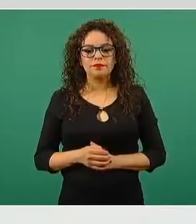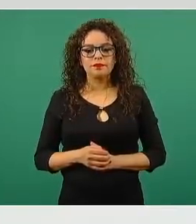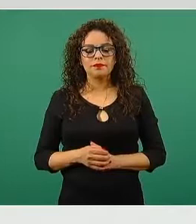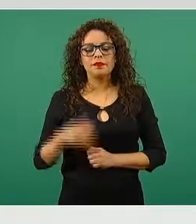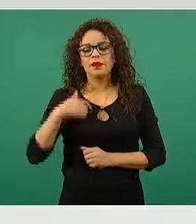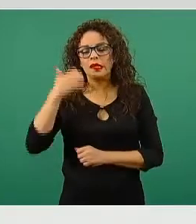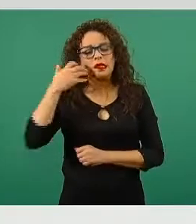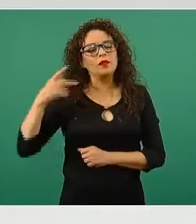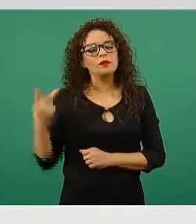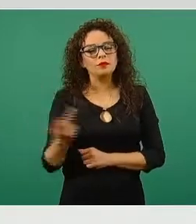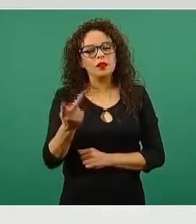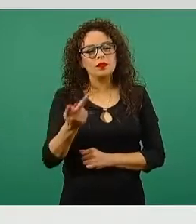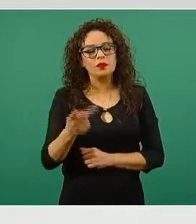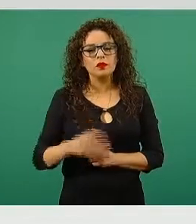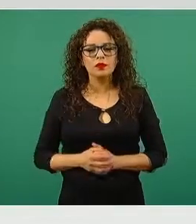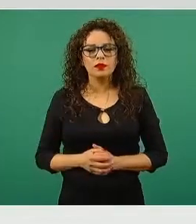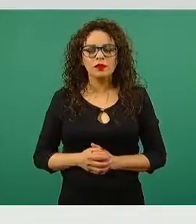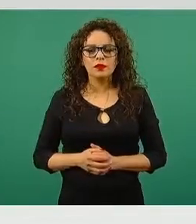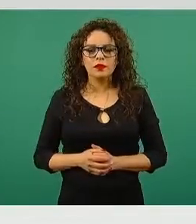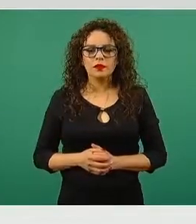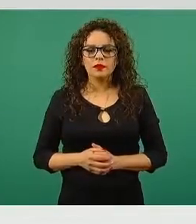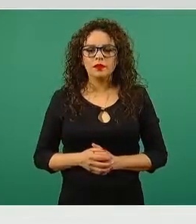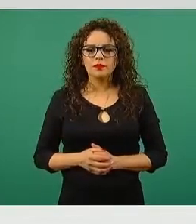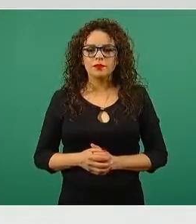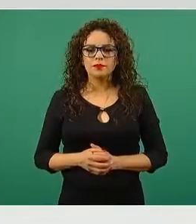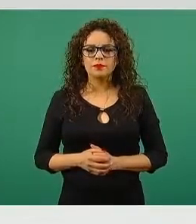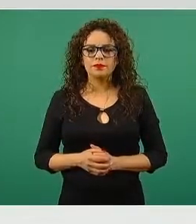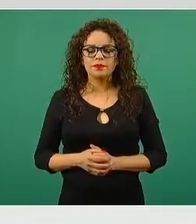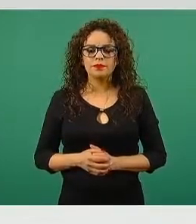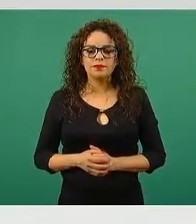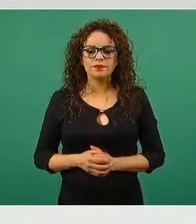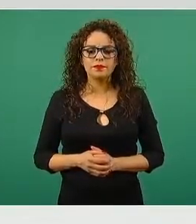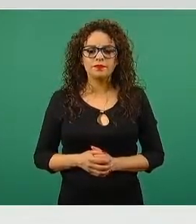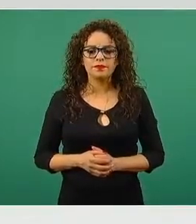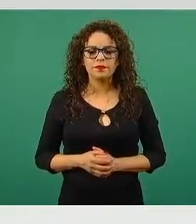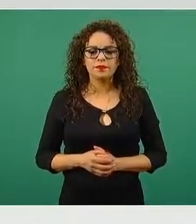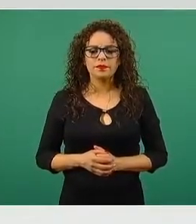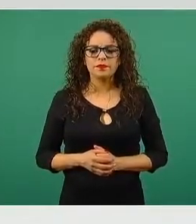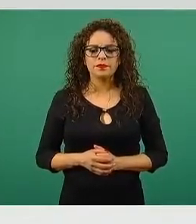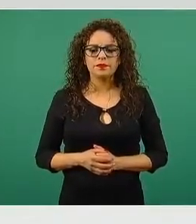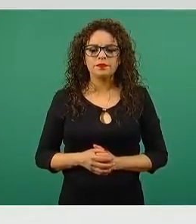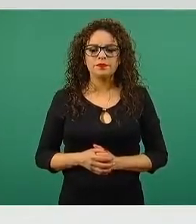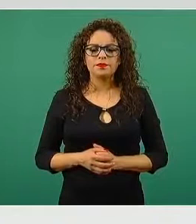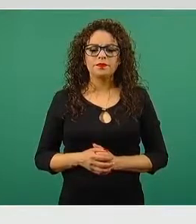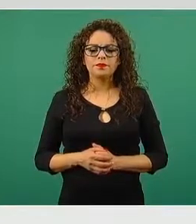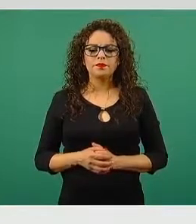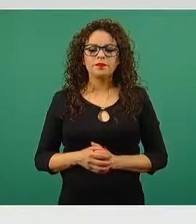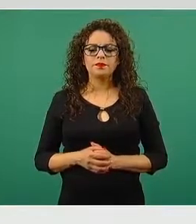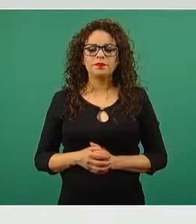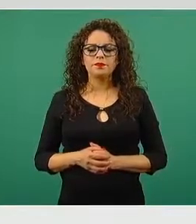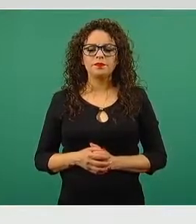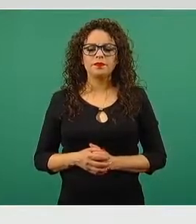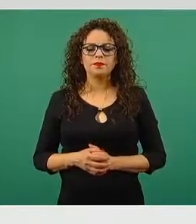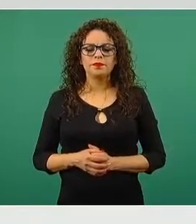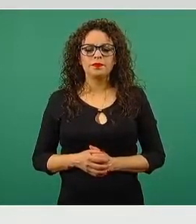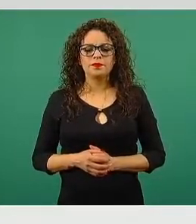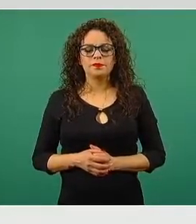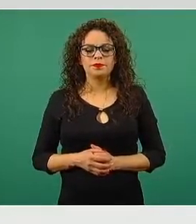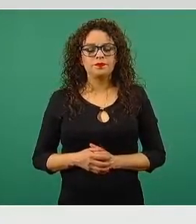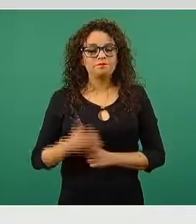una pregunta, doctor. Bueno, ha abordado de el tema de las